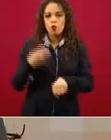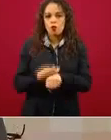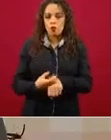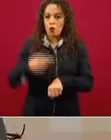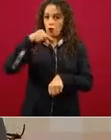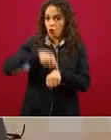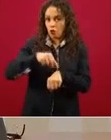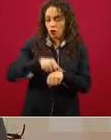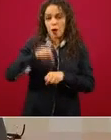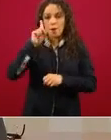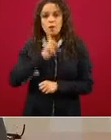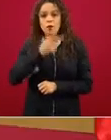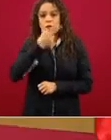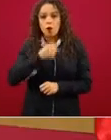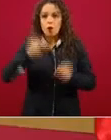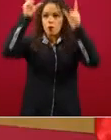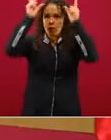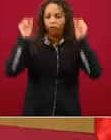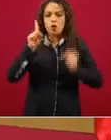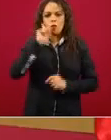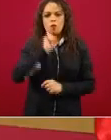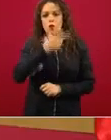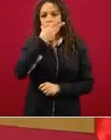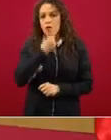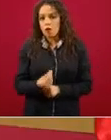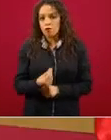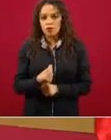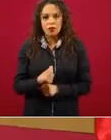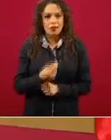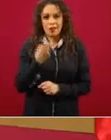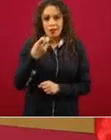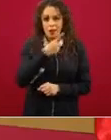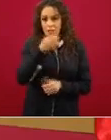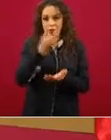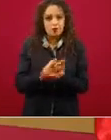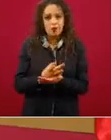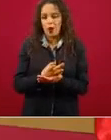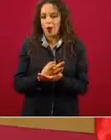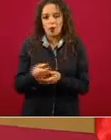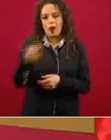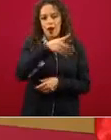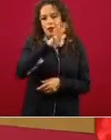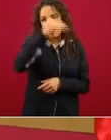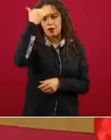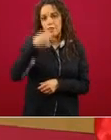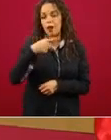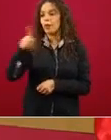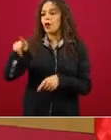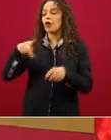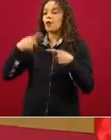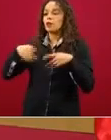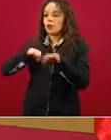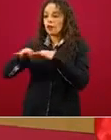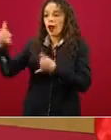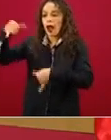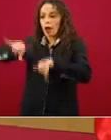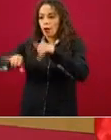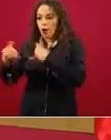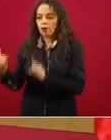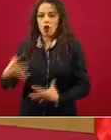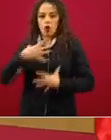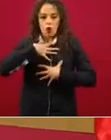o enfermeras y enfermeros que son los protagonistas más conocidos, el personal de radiología, el personal de laboratorio,